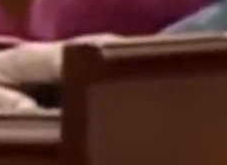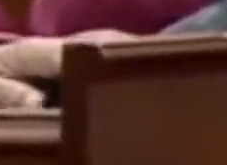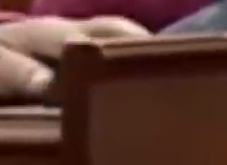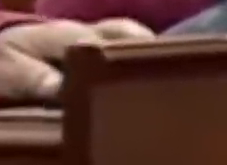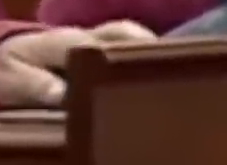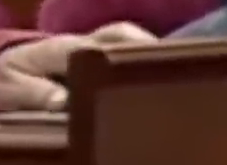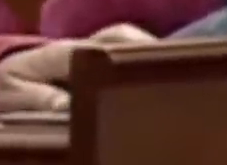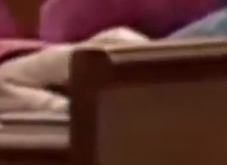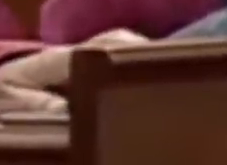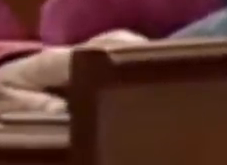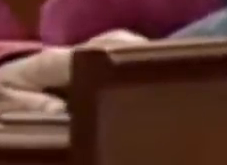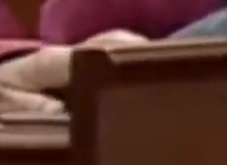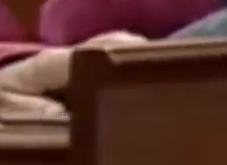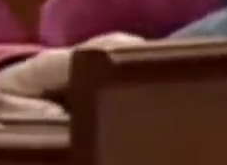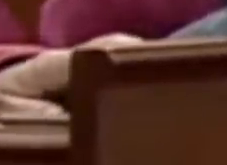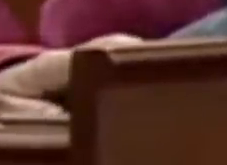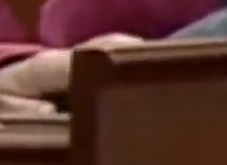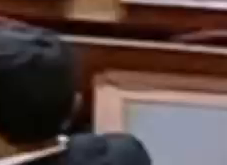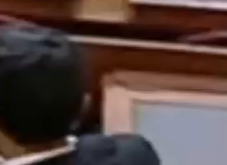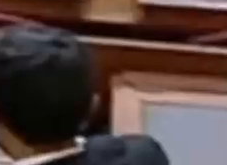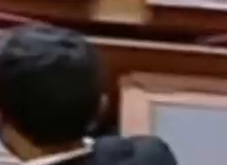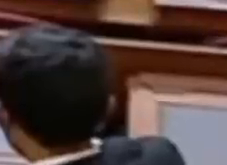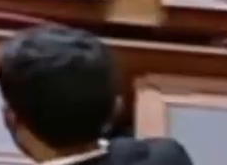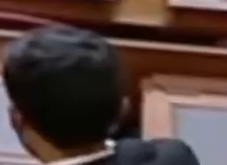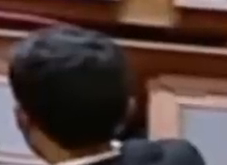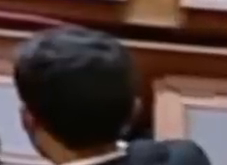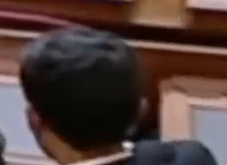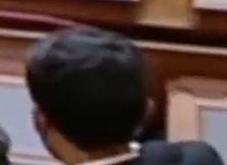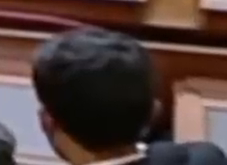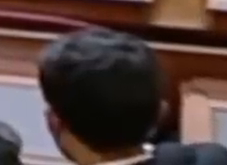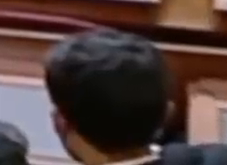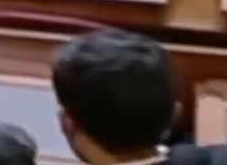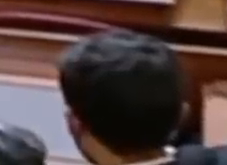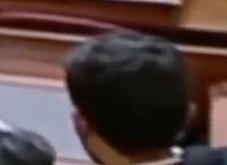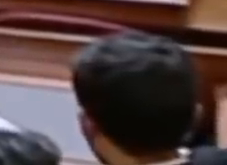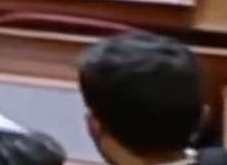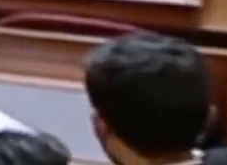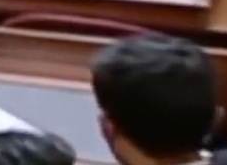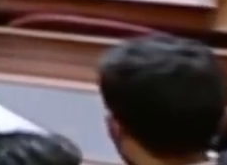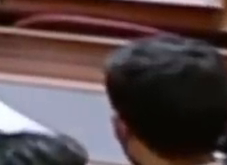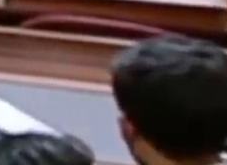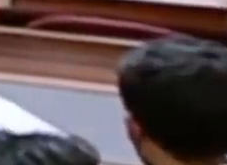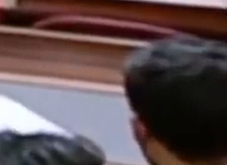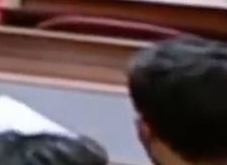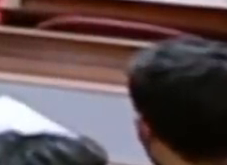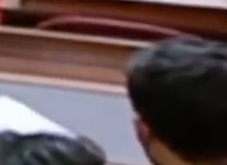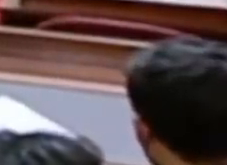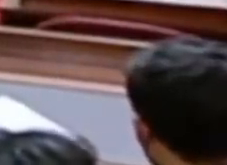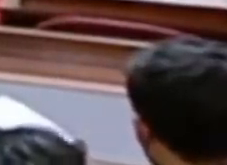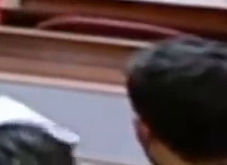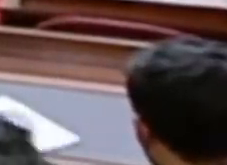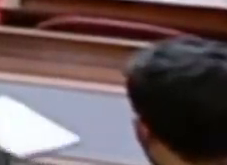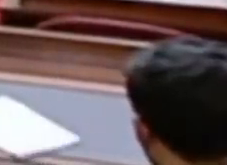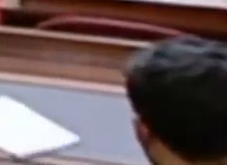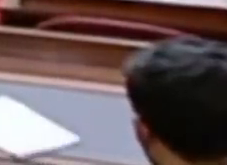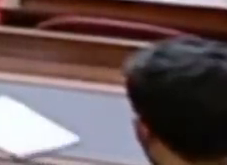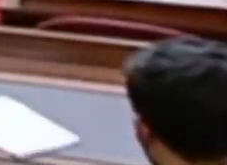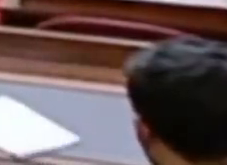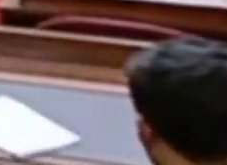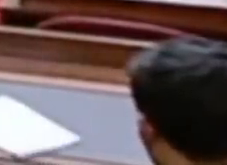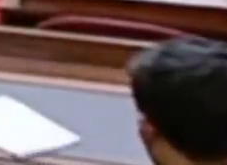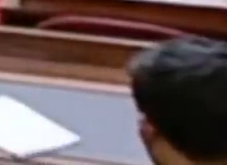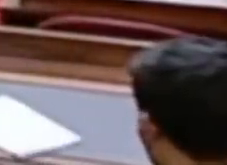cuestión. Presidente, se va. A ver. Están parados. Señores congresistas, vamos a suspender brevemente la sesión. Presidente, la